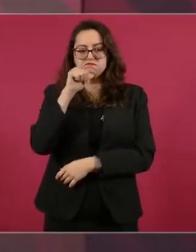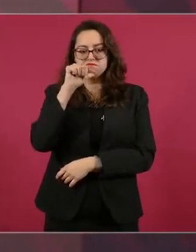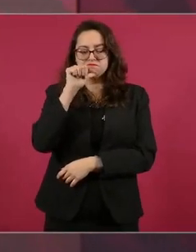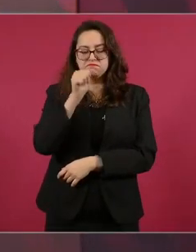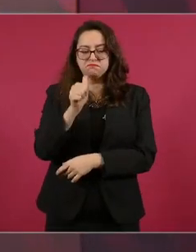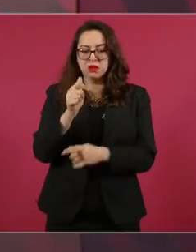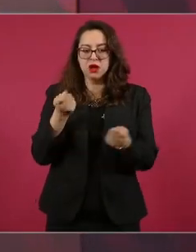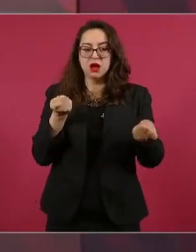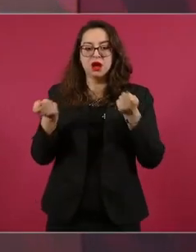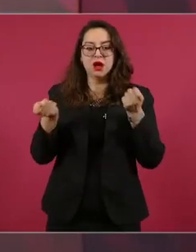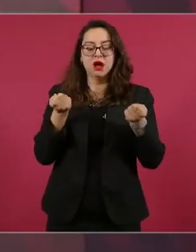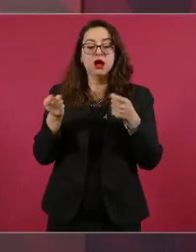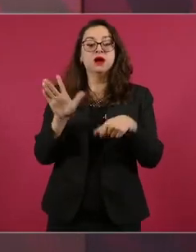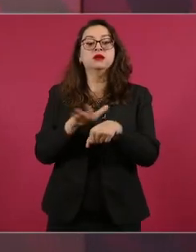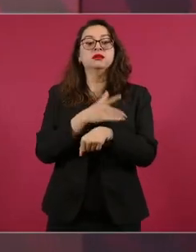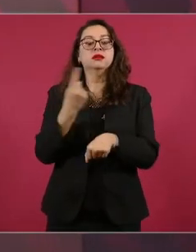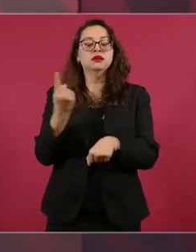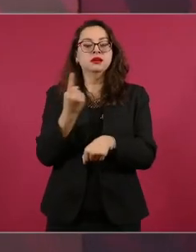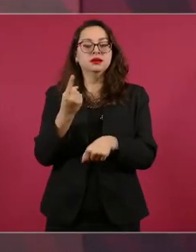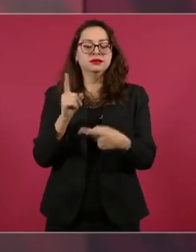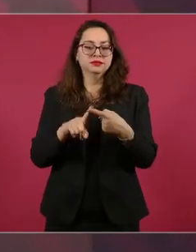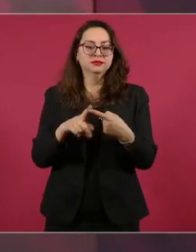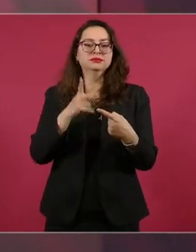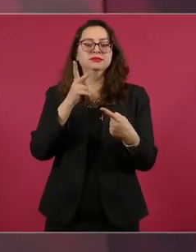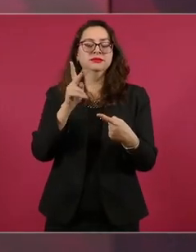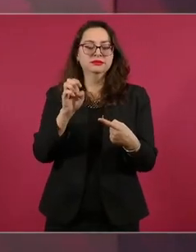se tiene a Pemex como empresa pública,